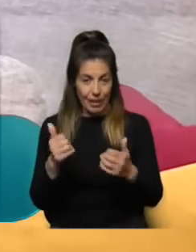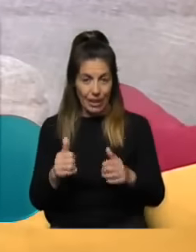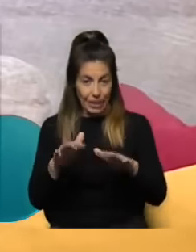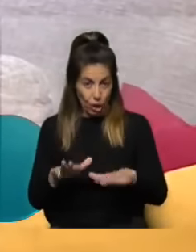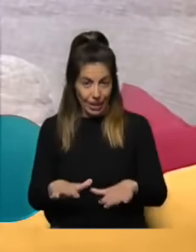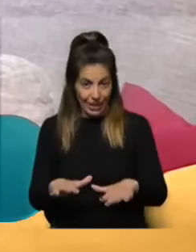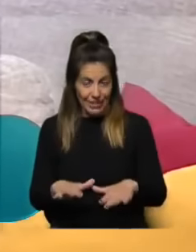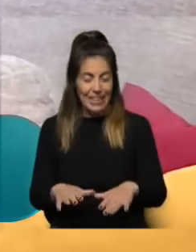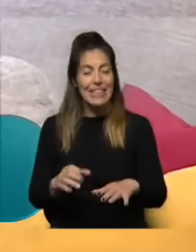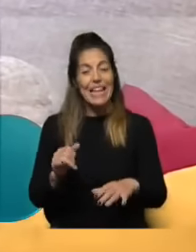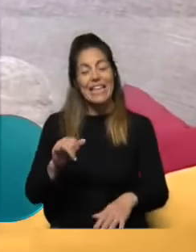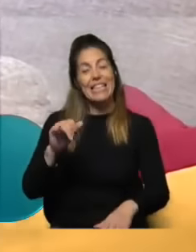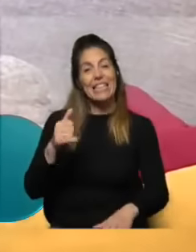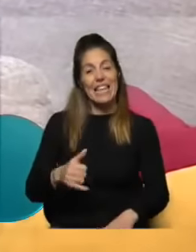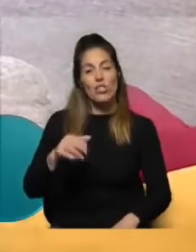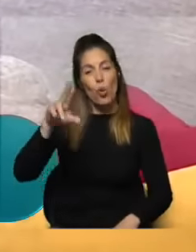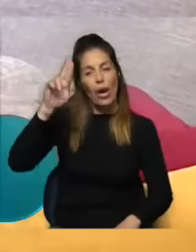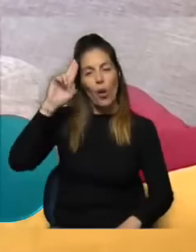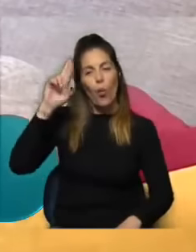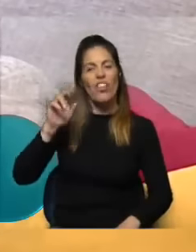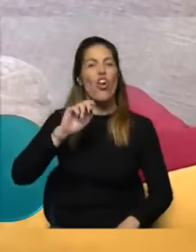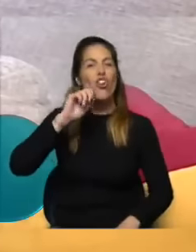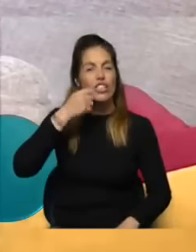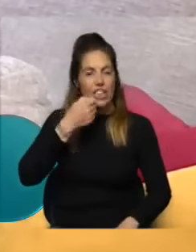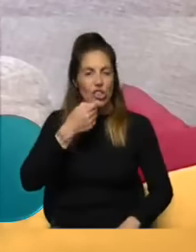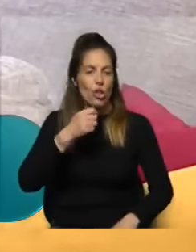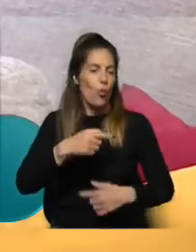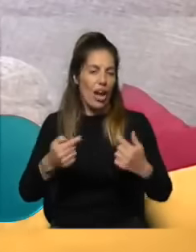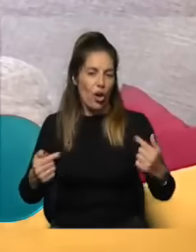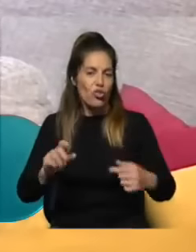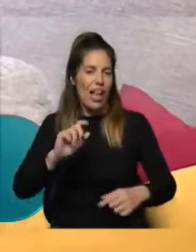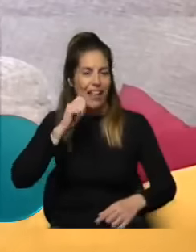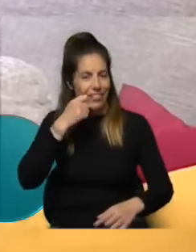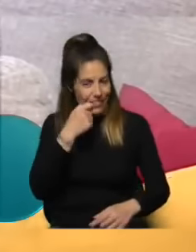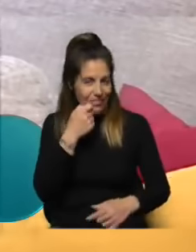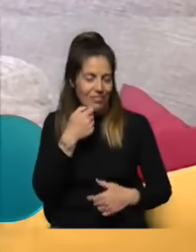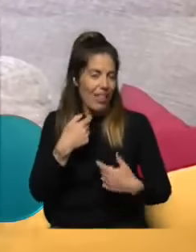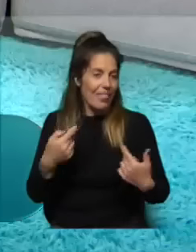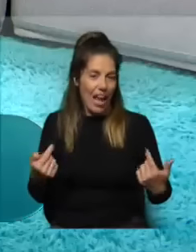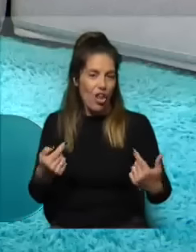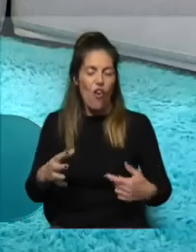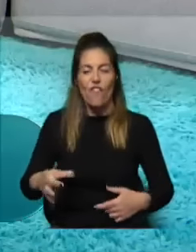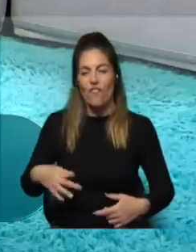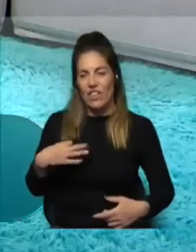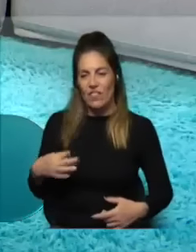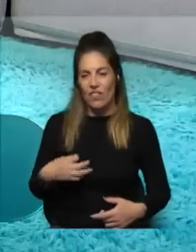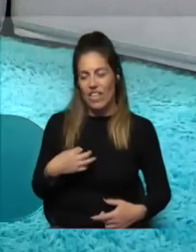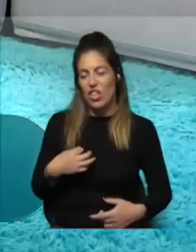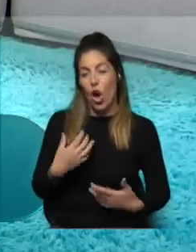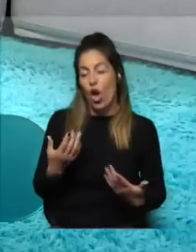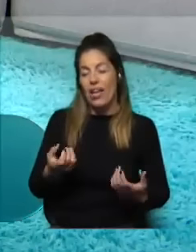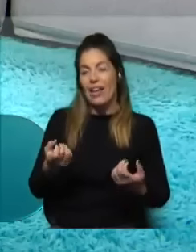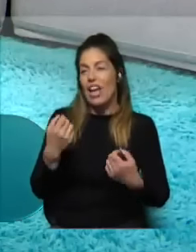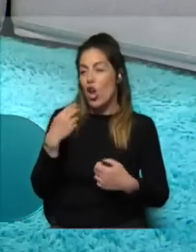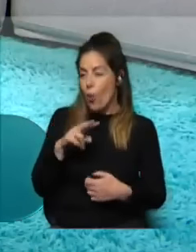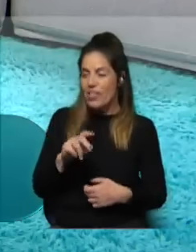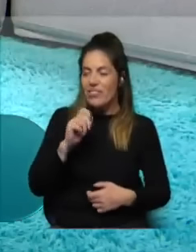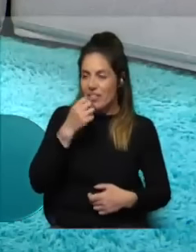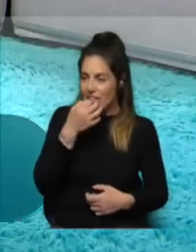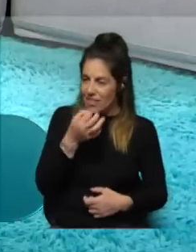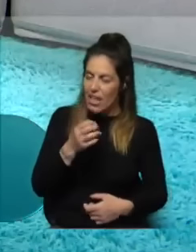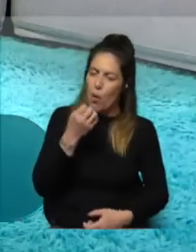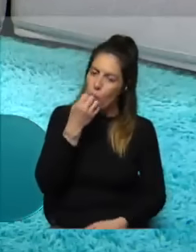un recuerdo lindo, es un objeto, un recuerdo lindo y agradable de algo vivido, de algo que te trae, y lo ves y decís qué bueno